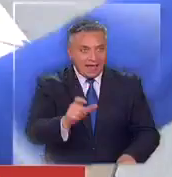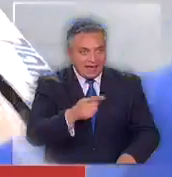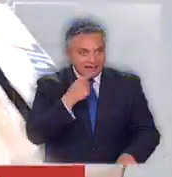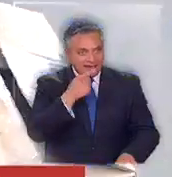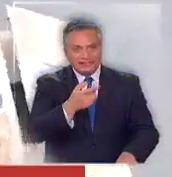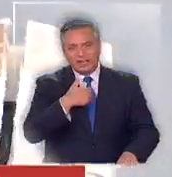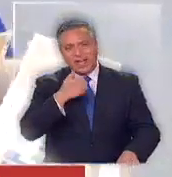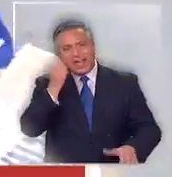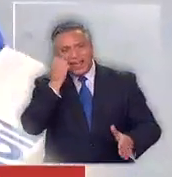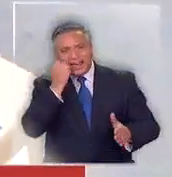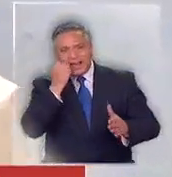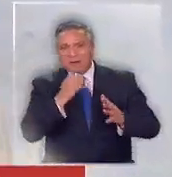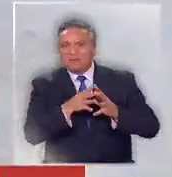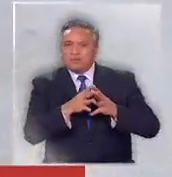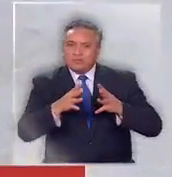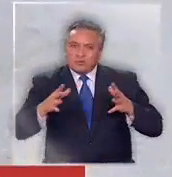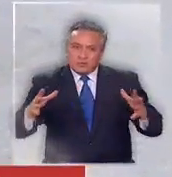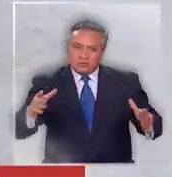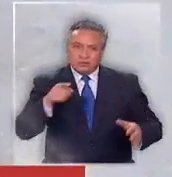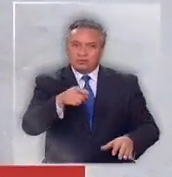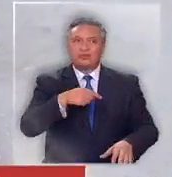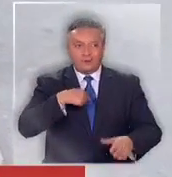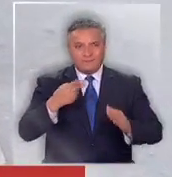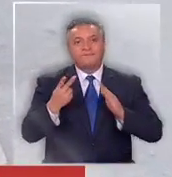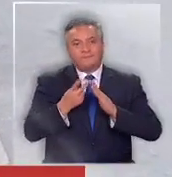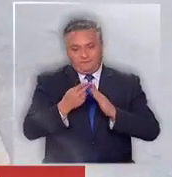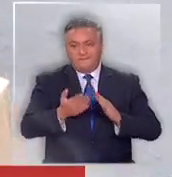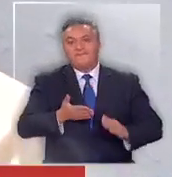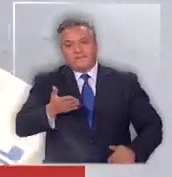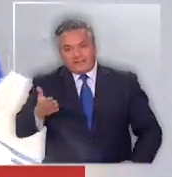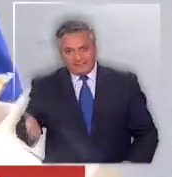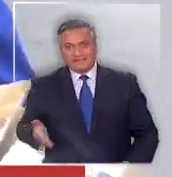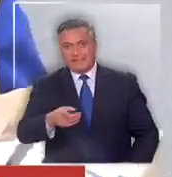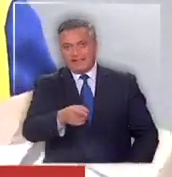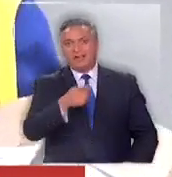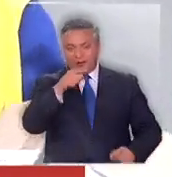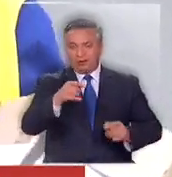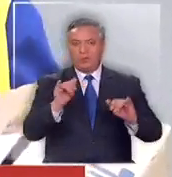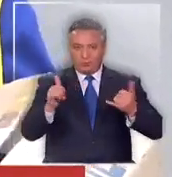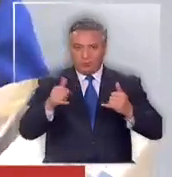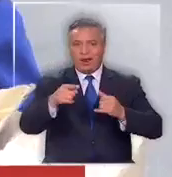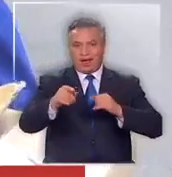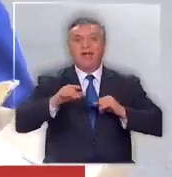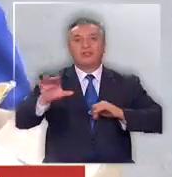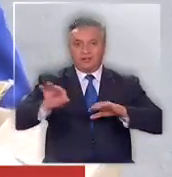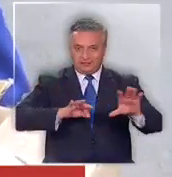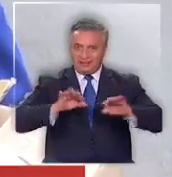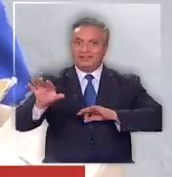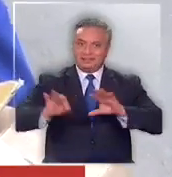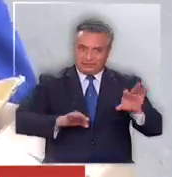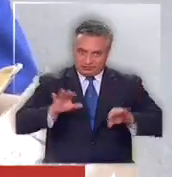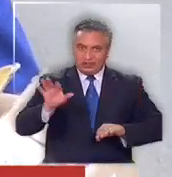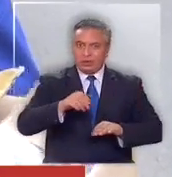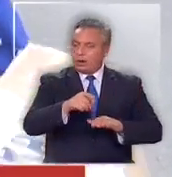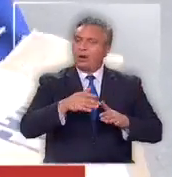lo queremos harto porque es nuestro vecino y que esté jugando por la selección, pucha, es una